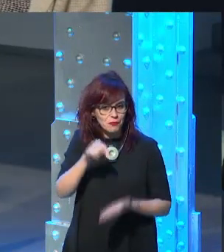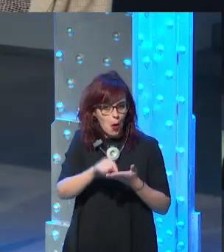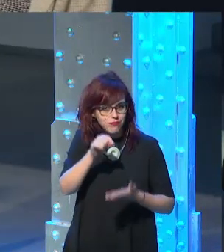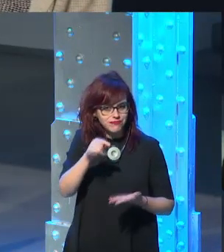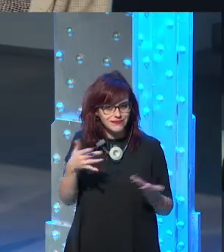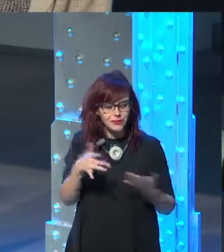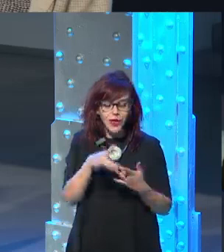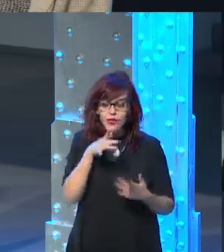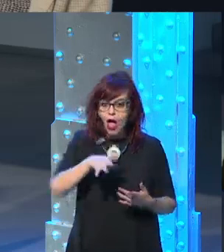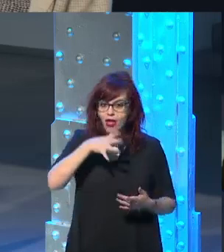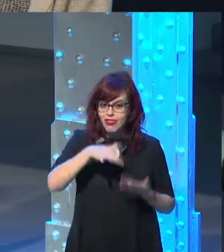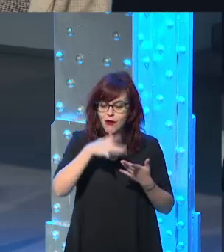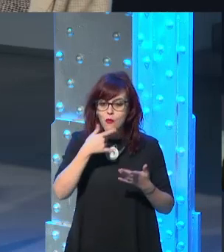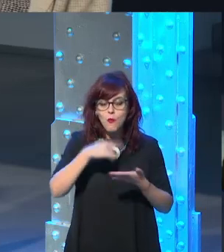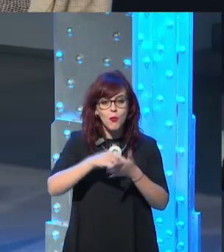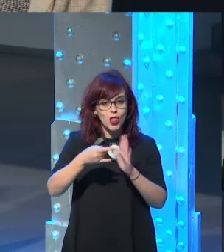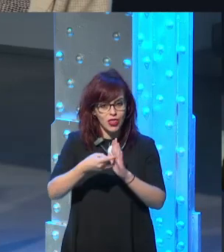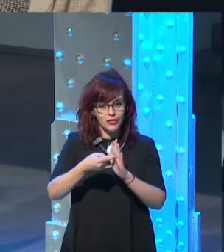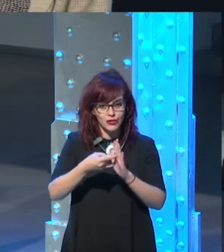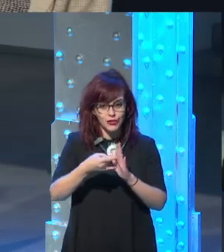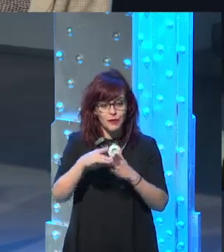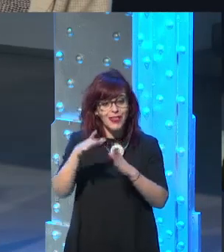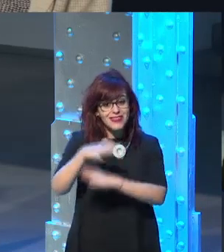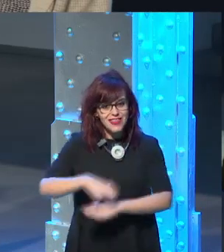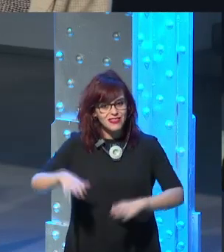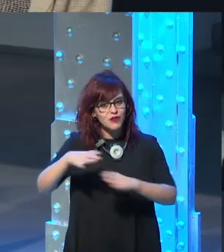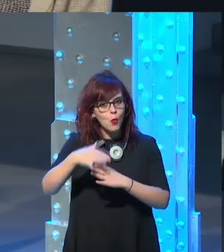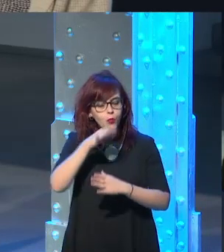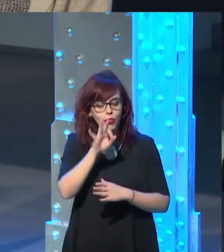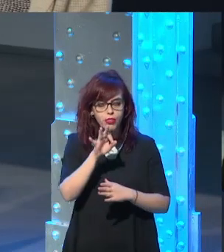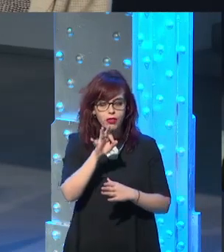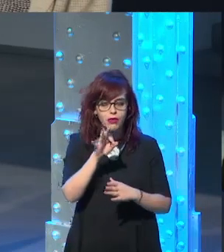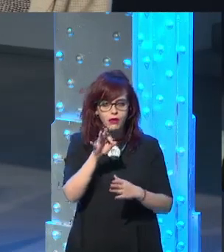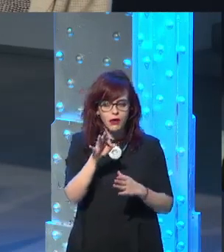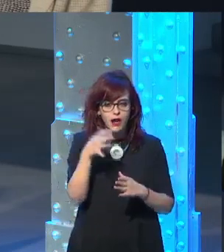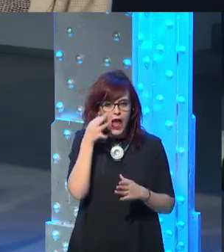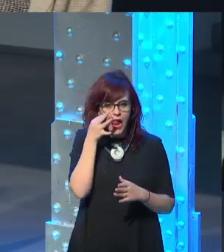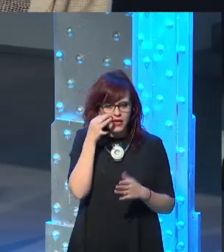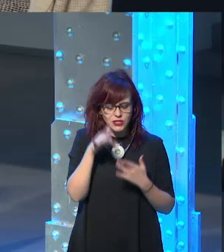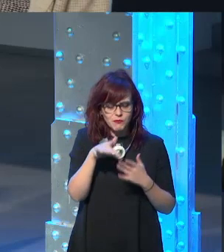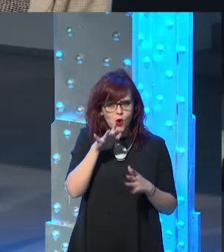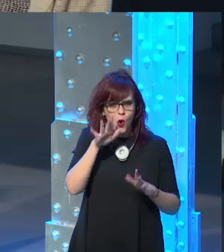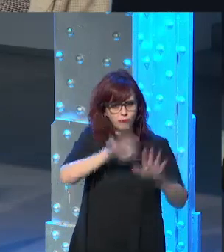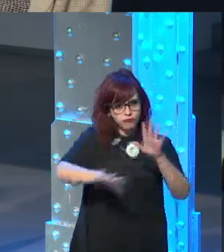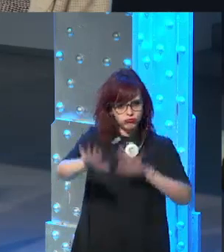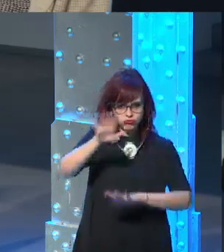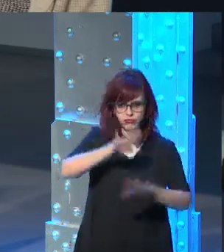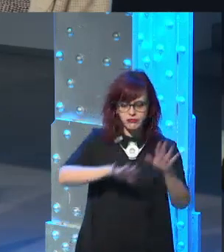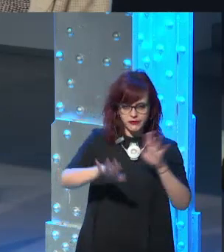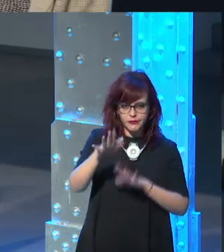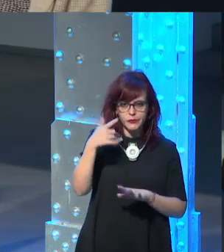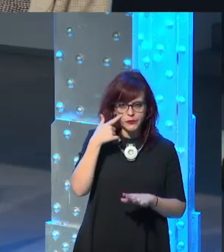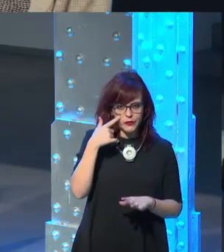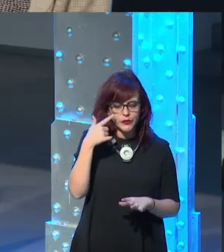me parece increíble como un proyecto científico que puede llegar a ser una cosa bastante complicada, es bastante